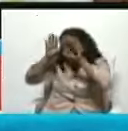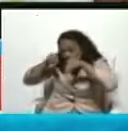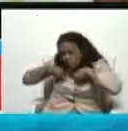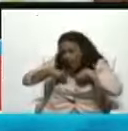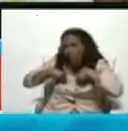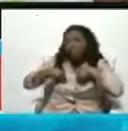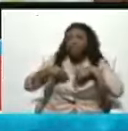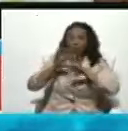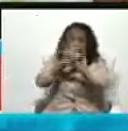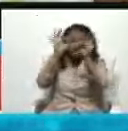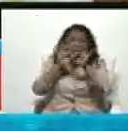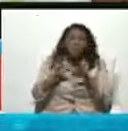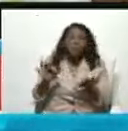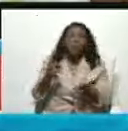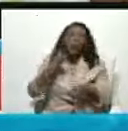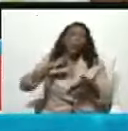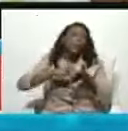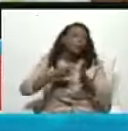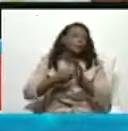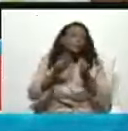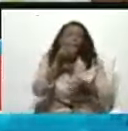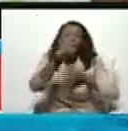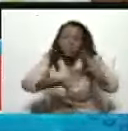Que es una, bueno, como decirte, mira,